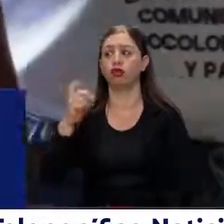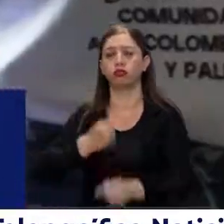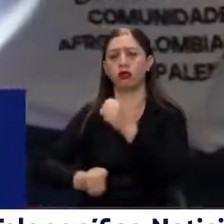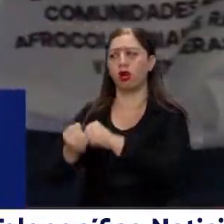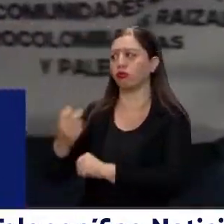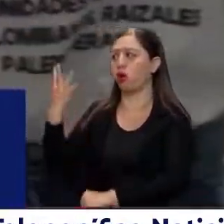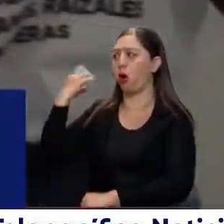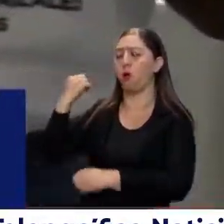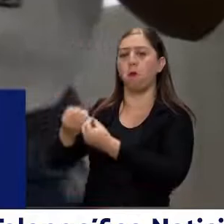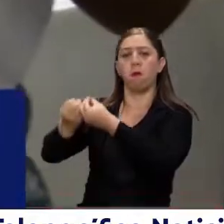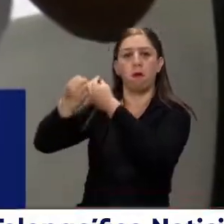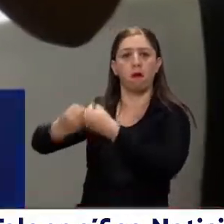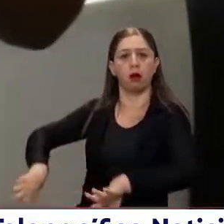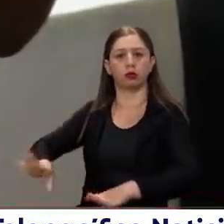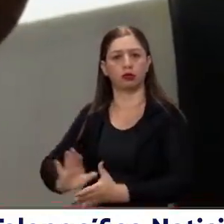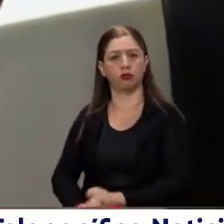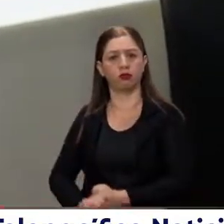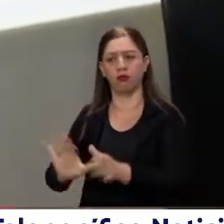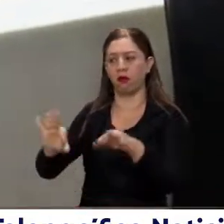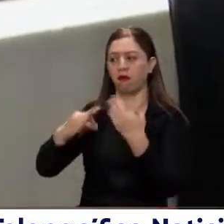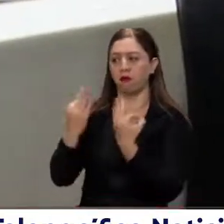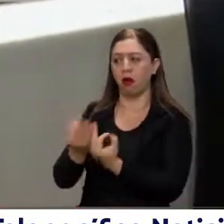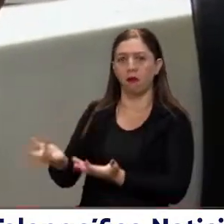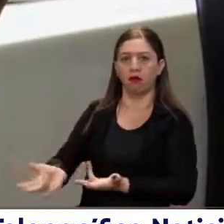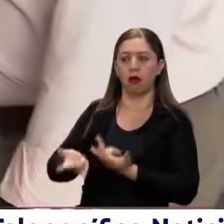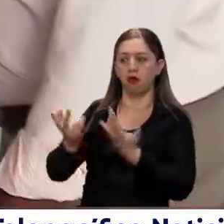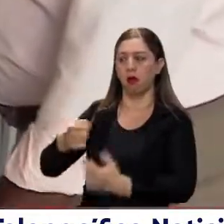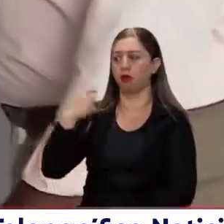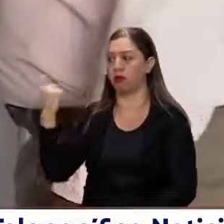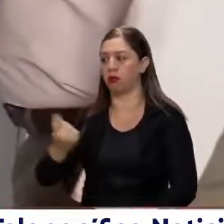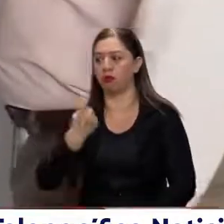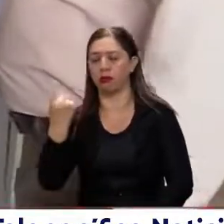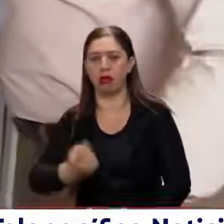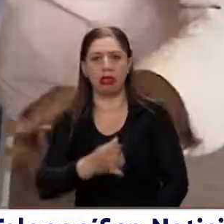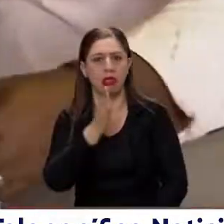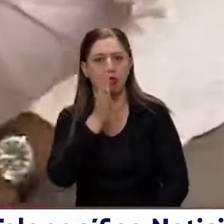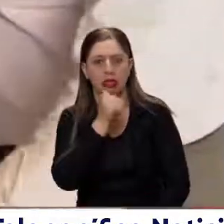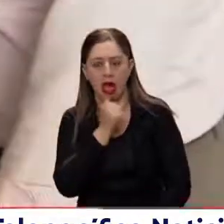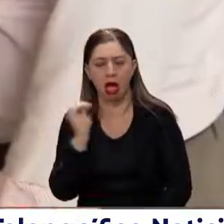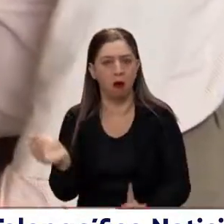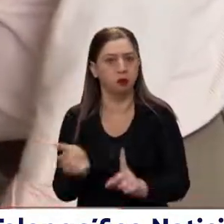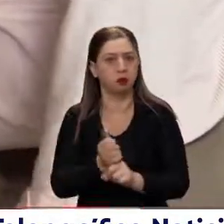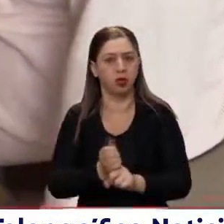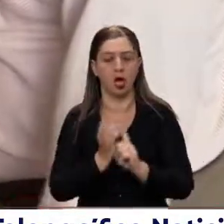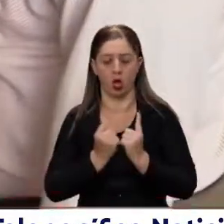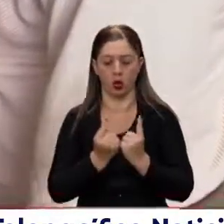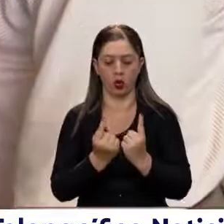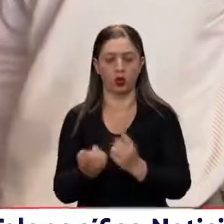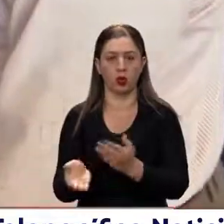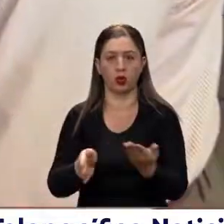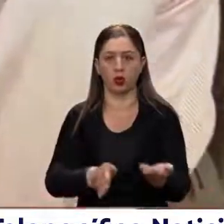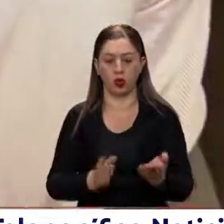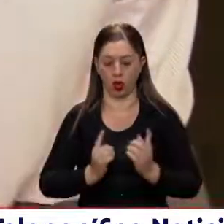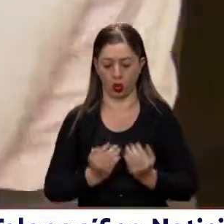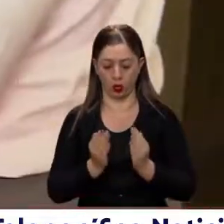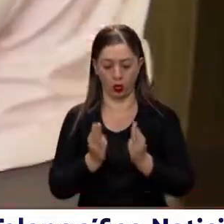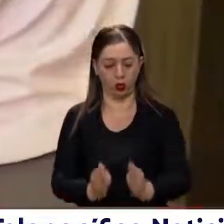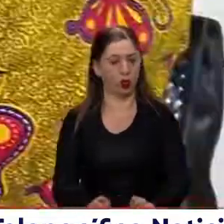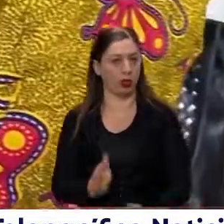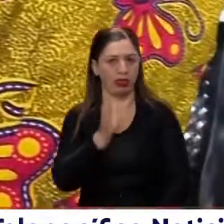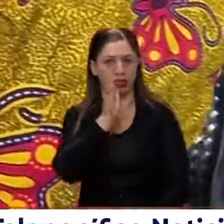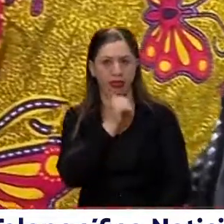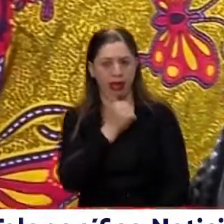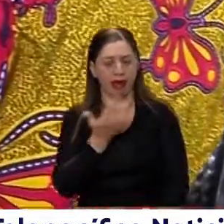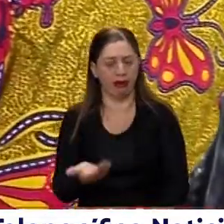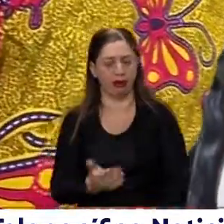años y que la familia no ha podido encontrarlo ni darle una cristiana sepultura. Y por eso